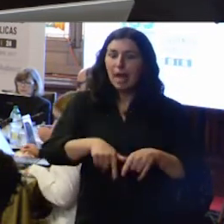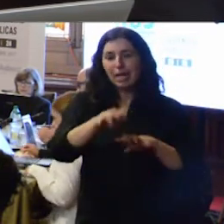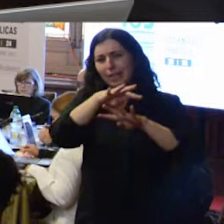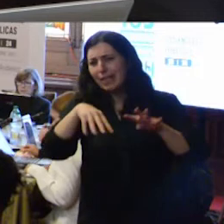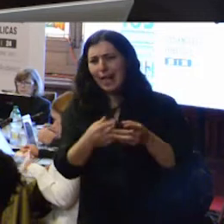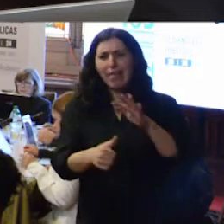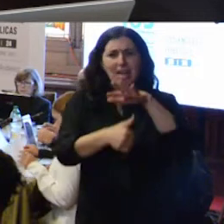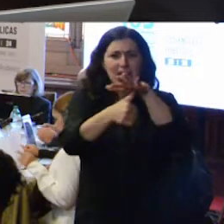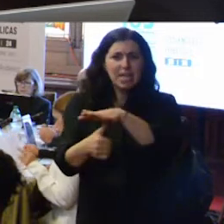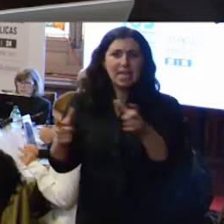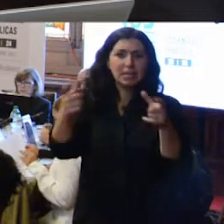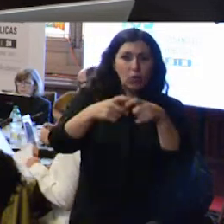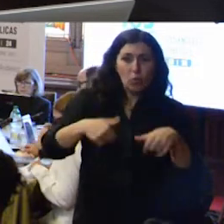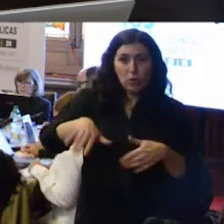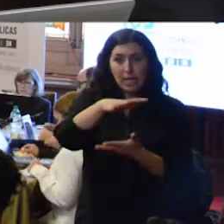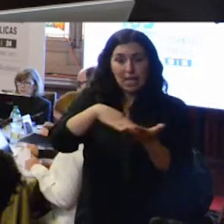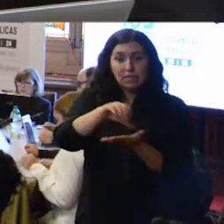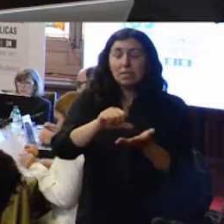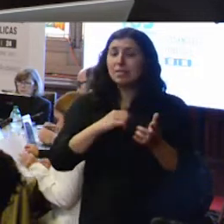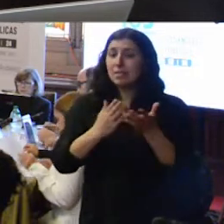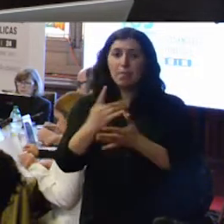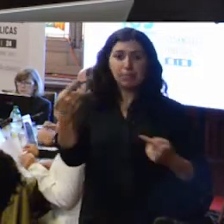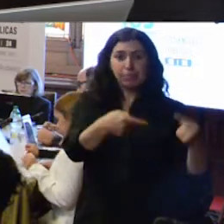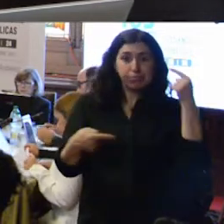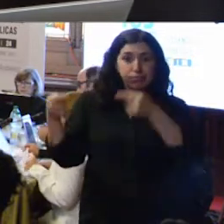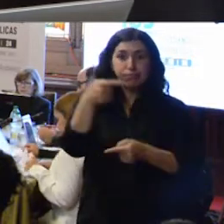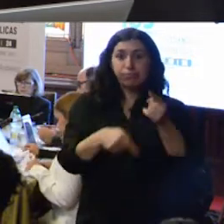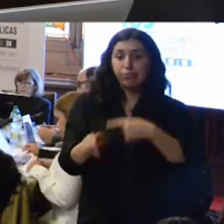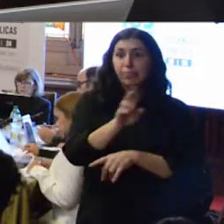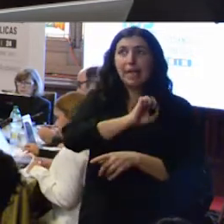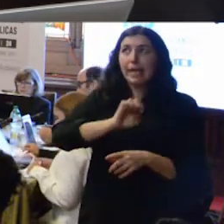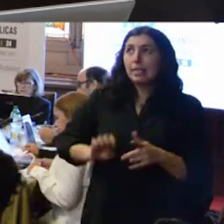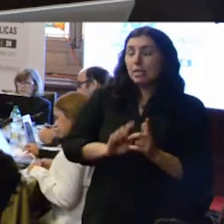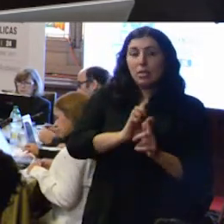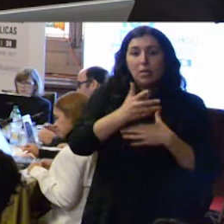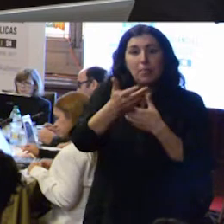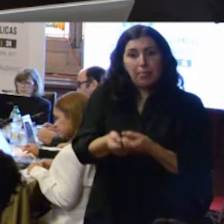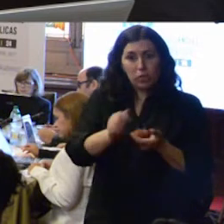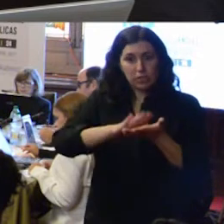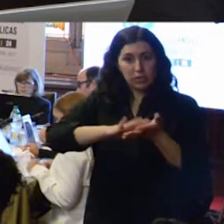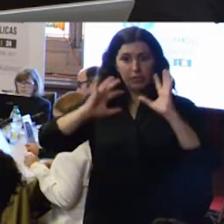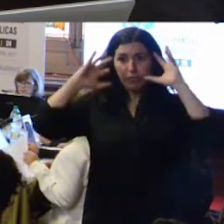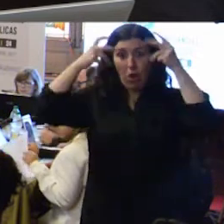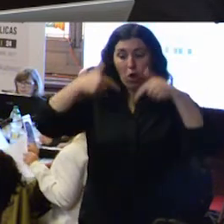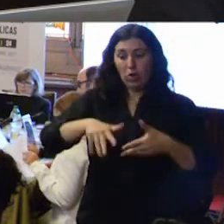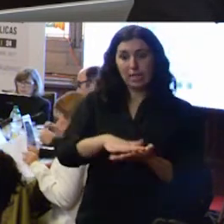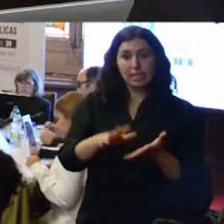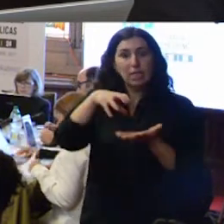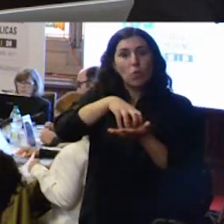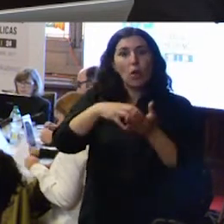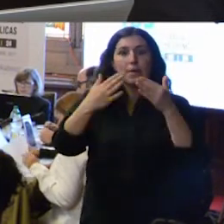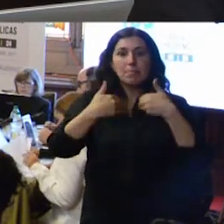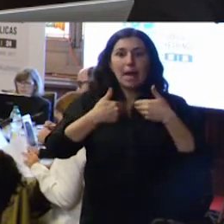comunitarios y sociedad civil a través de ataques sin recibir una respuesta contundente a esta violencia de parte del Estado panameño como